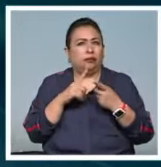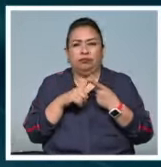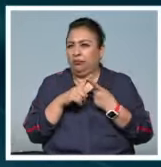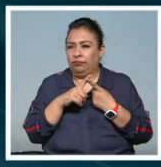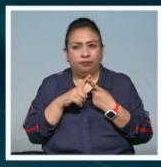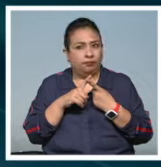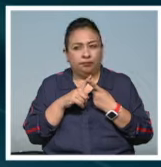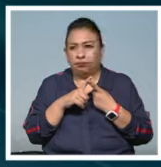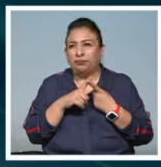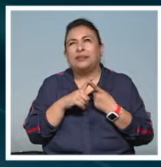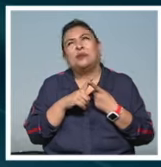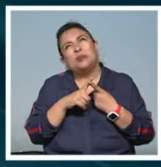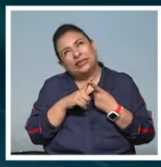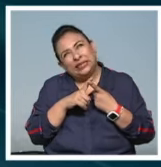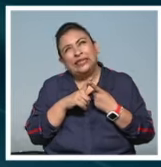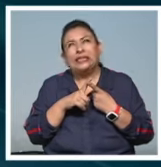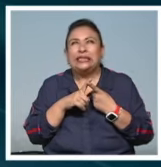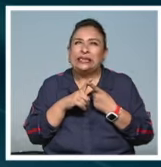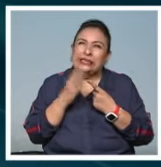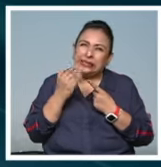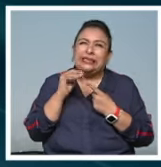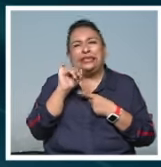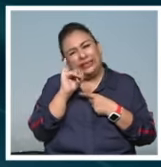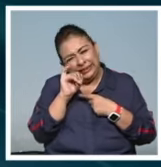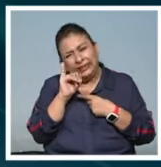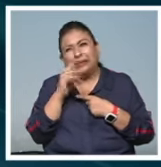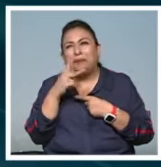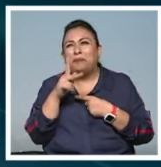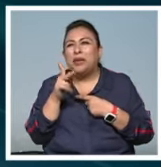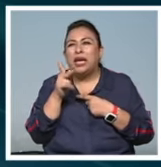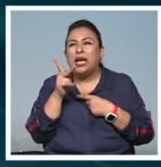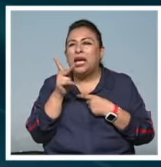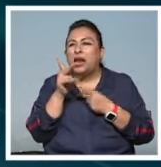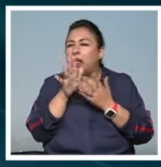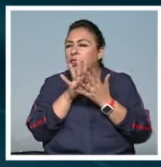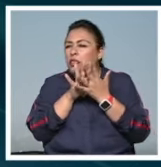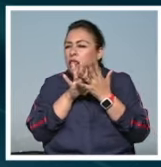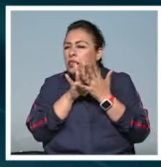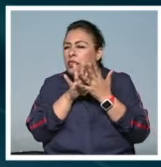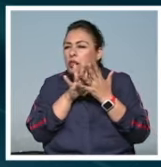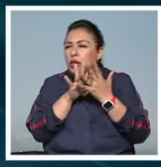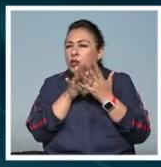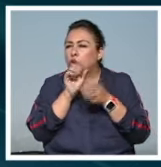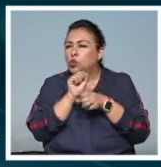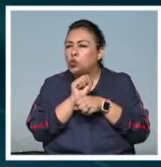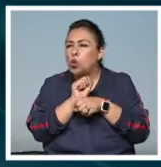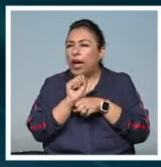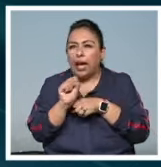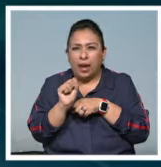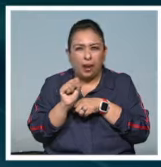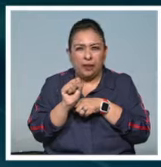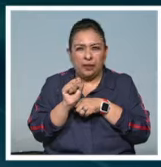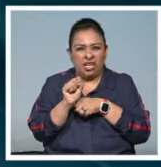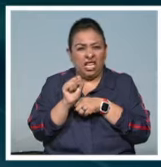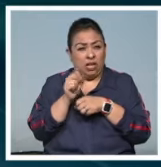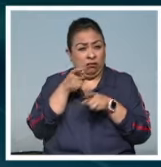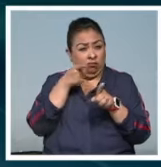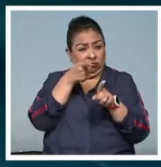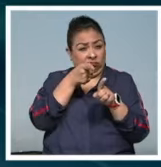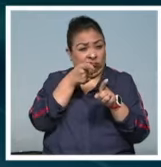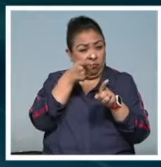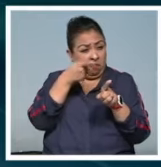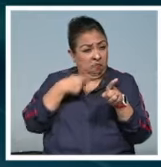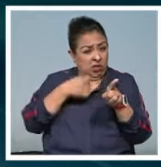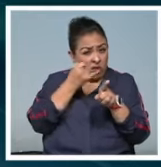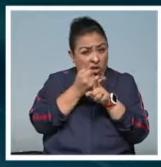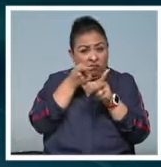No hay personajes. Pero están como suavecito, como que todo es borroso, no hay líneas